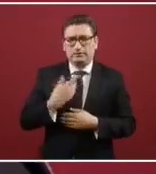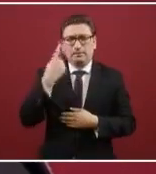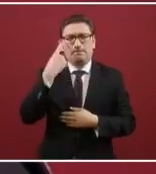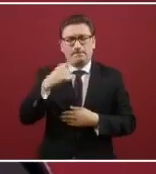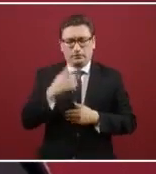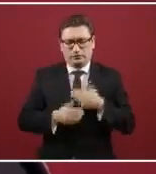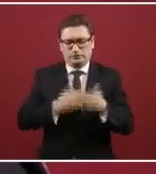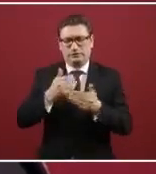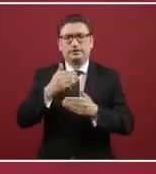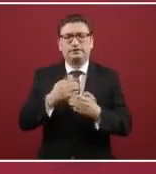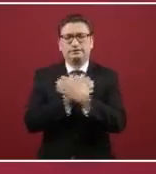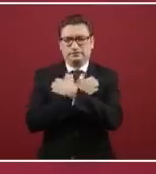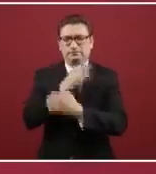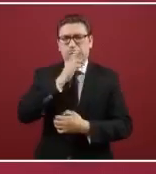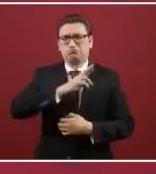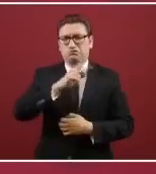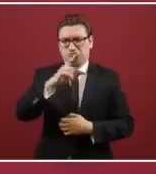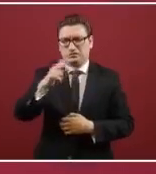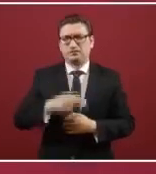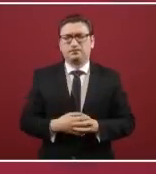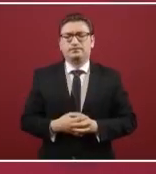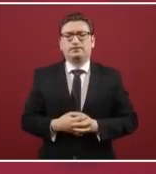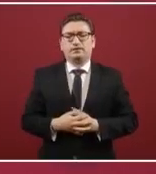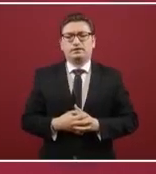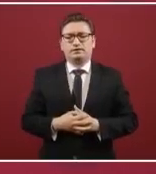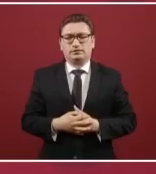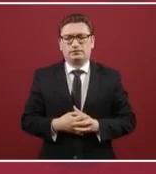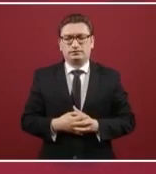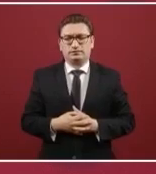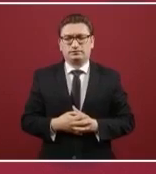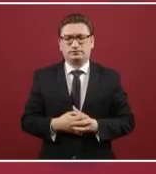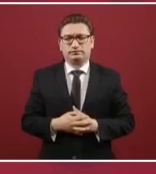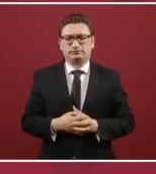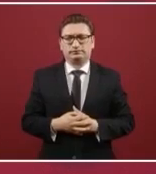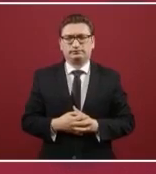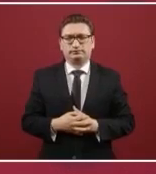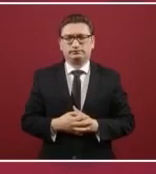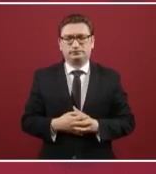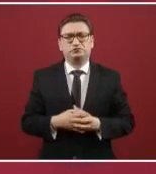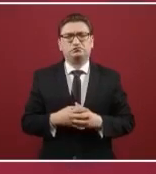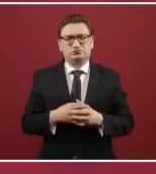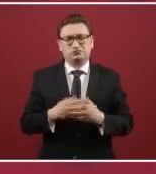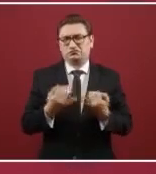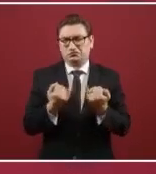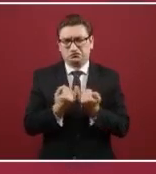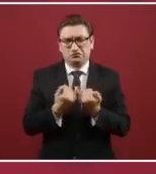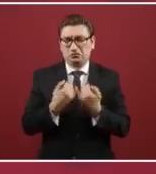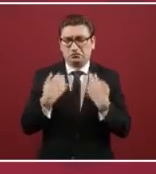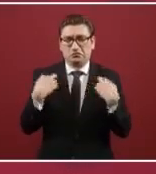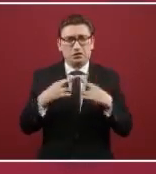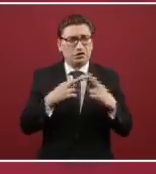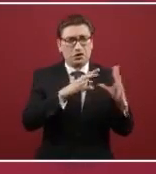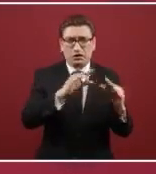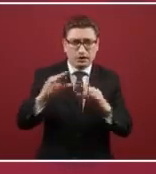para que mejore la educación, que se tienen que crear condiciones favorables,